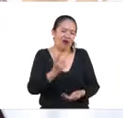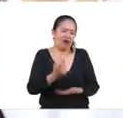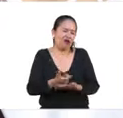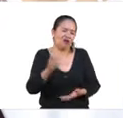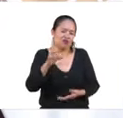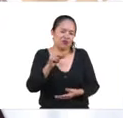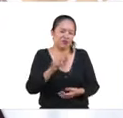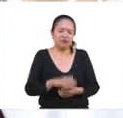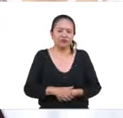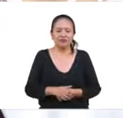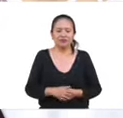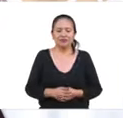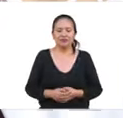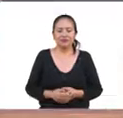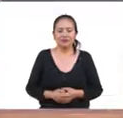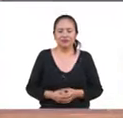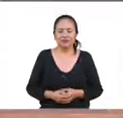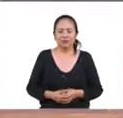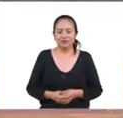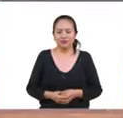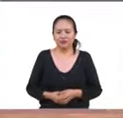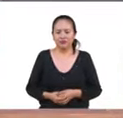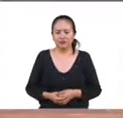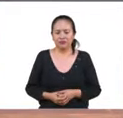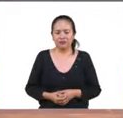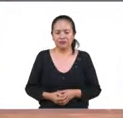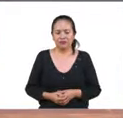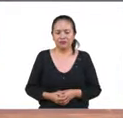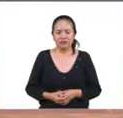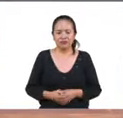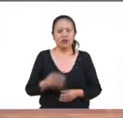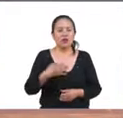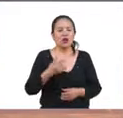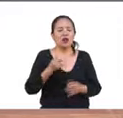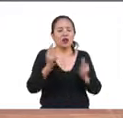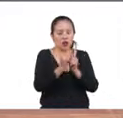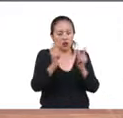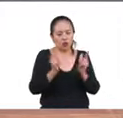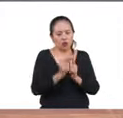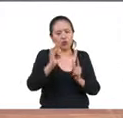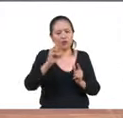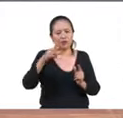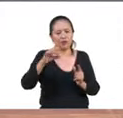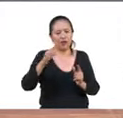Ok, gracias. Gracias. Tenemos la última pregunta de Georgina Olson, de Grupo Imagen.